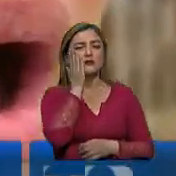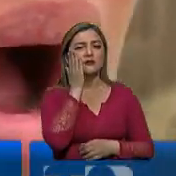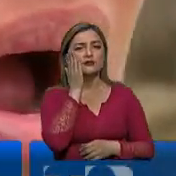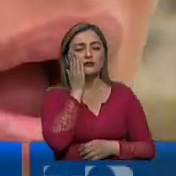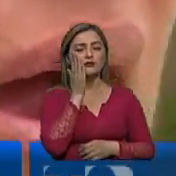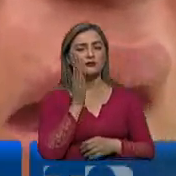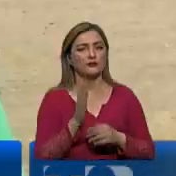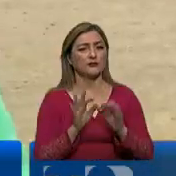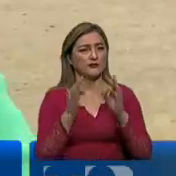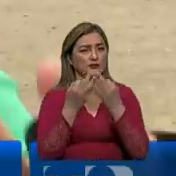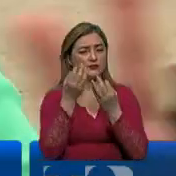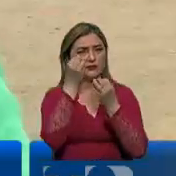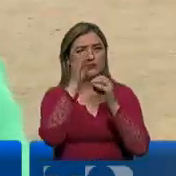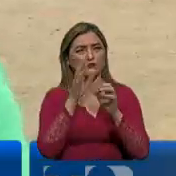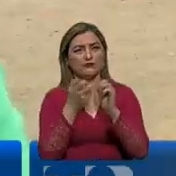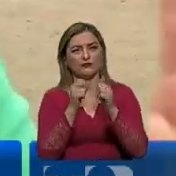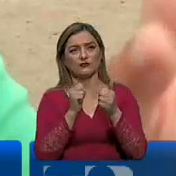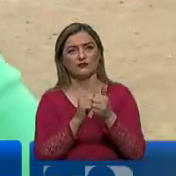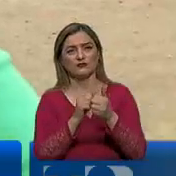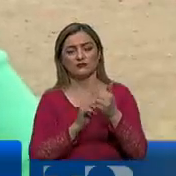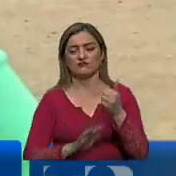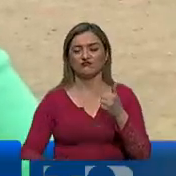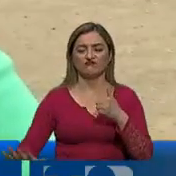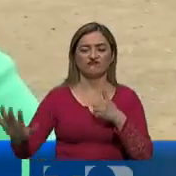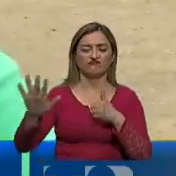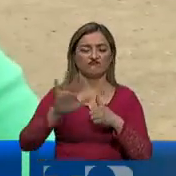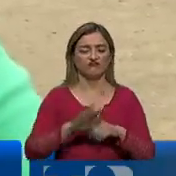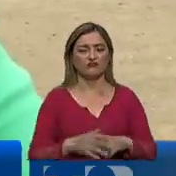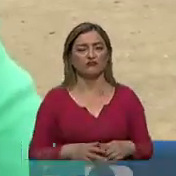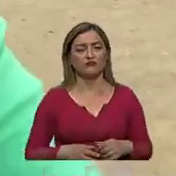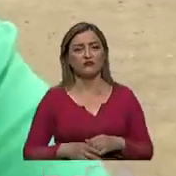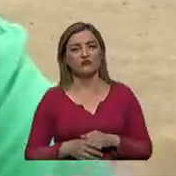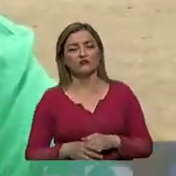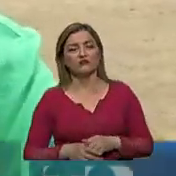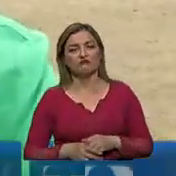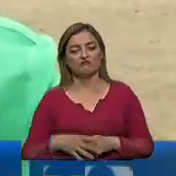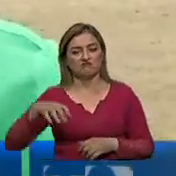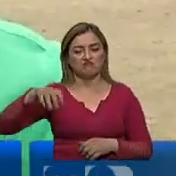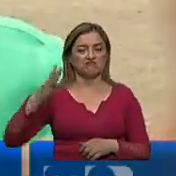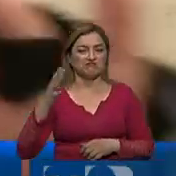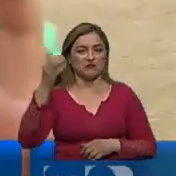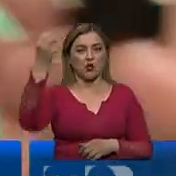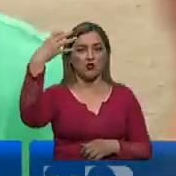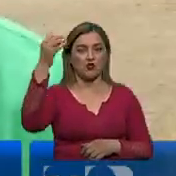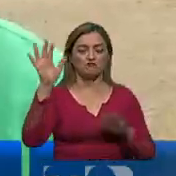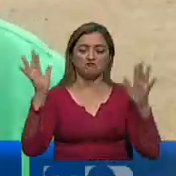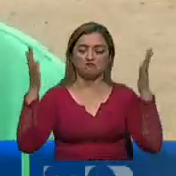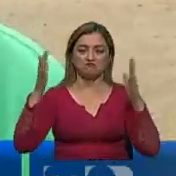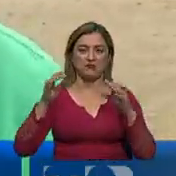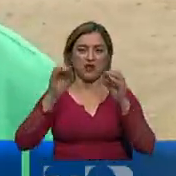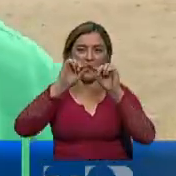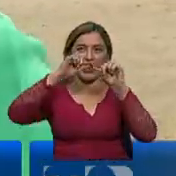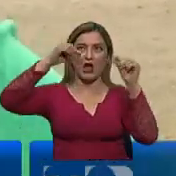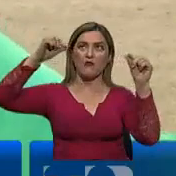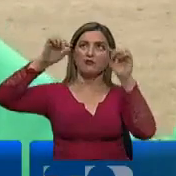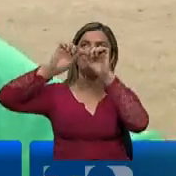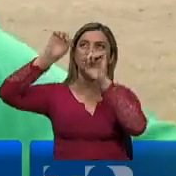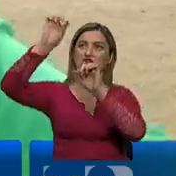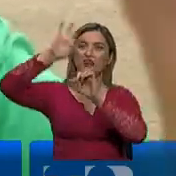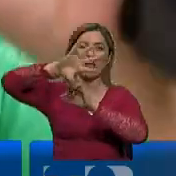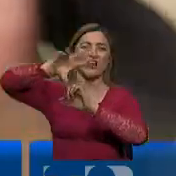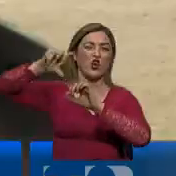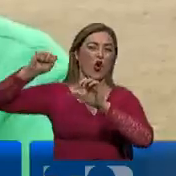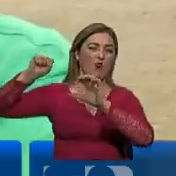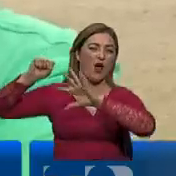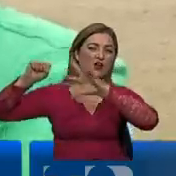es aún más complicado. En toda la escuela. Aquí no tenemos lo que es agua, no hay luz, todos los cables se los han llevado. Arriba